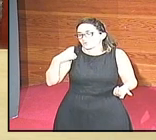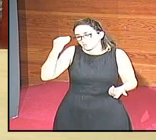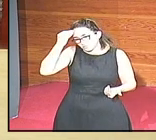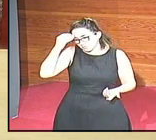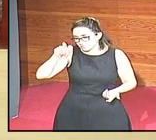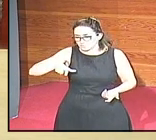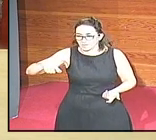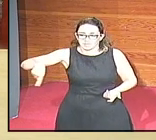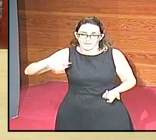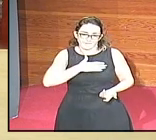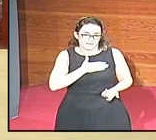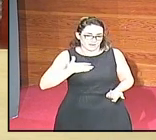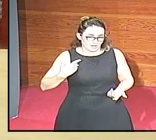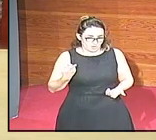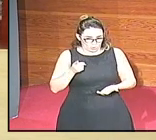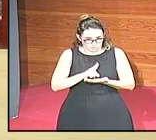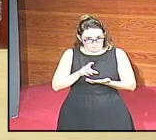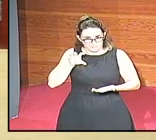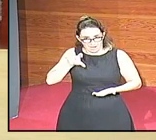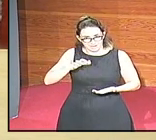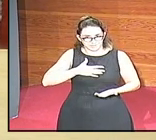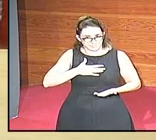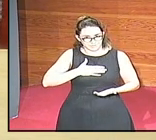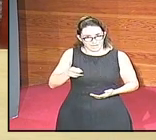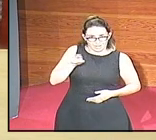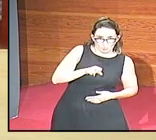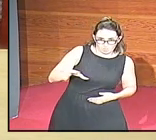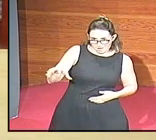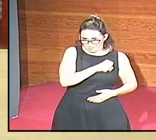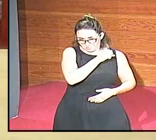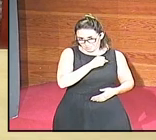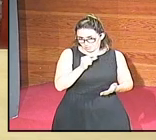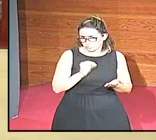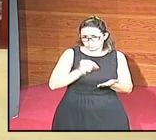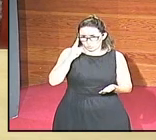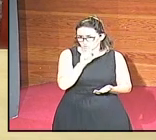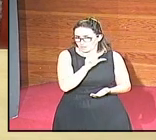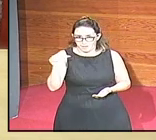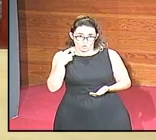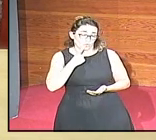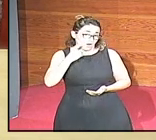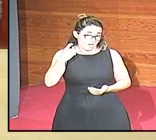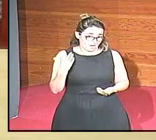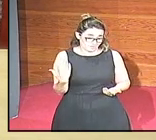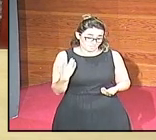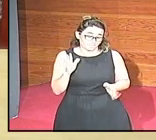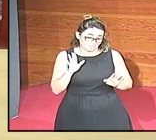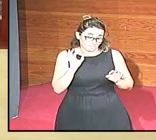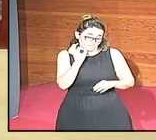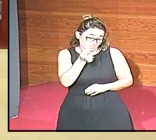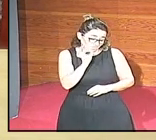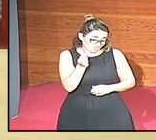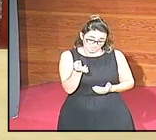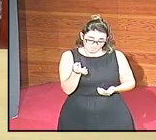recuperar su país en una semana o en dos días, si fuera posible, pero también es cierto que